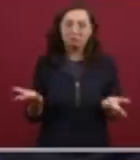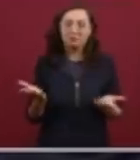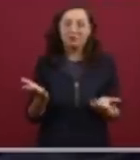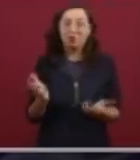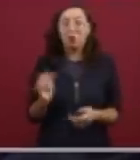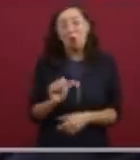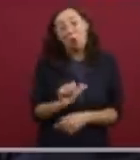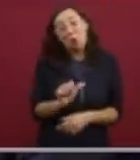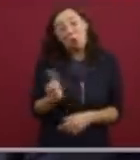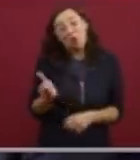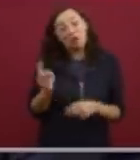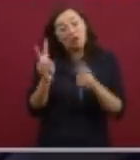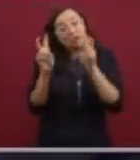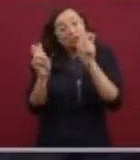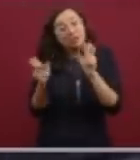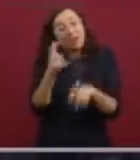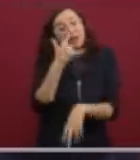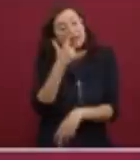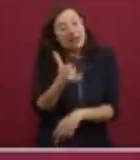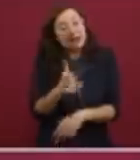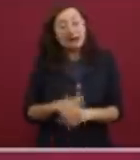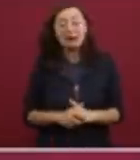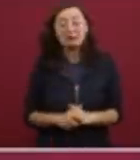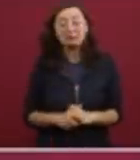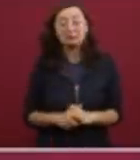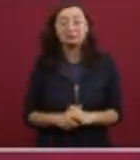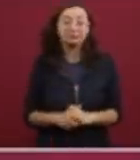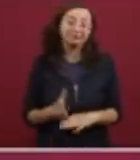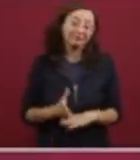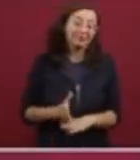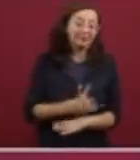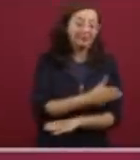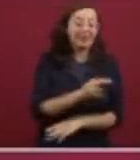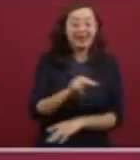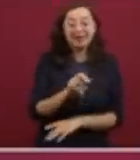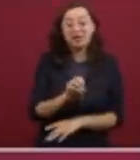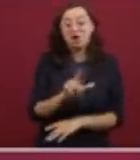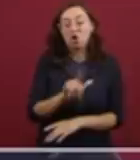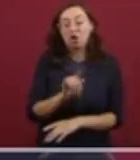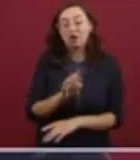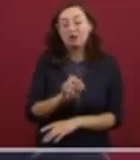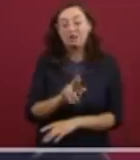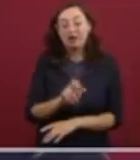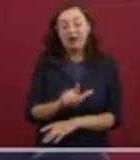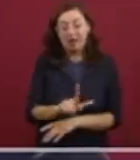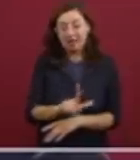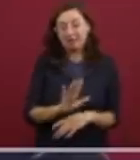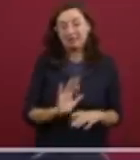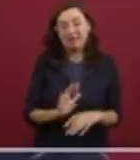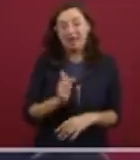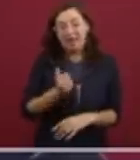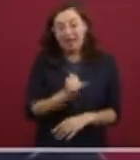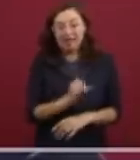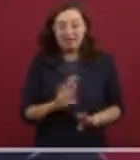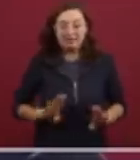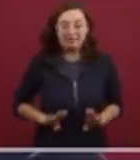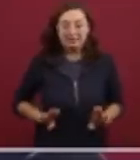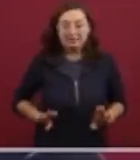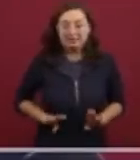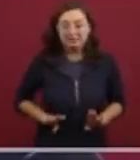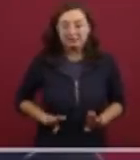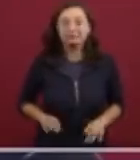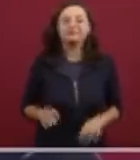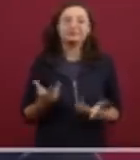manchita al tigre del neoliberalismo. Ustedes saben que antes de la política